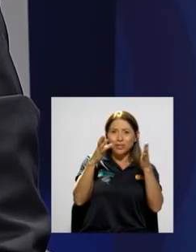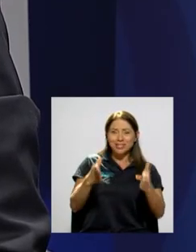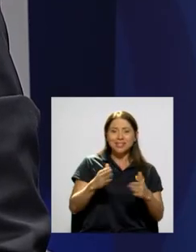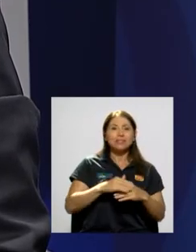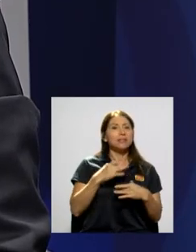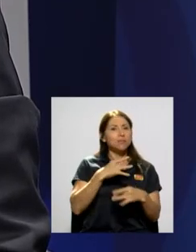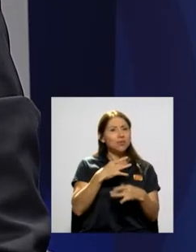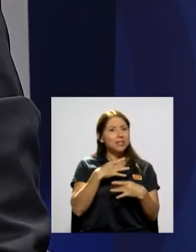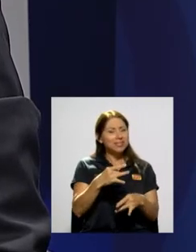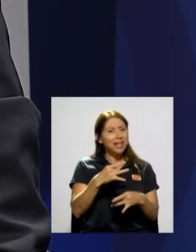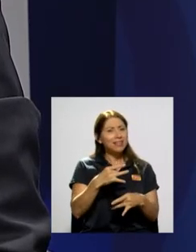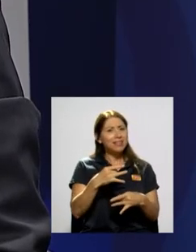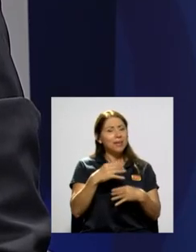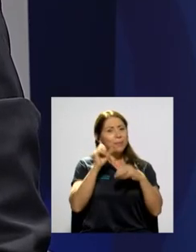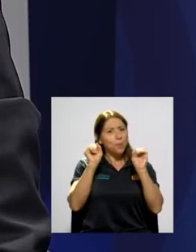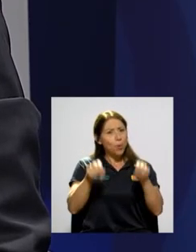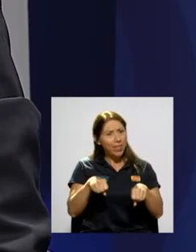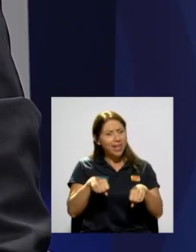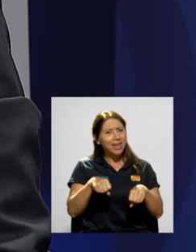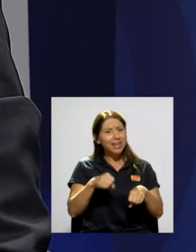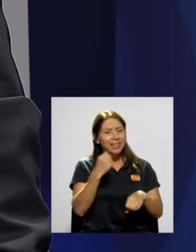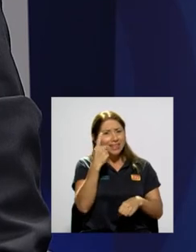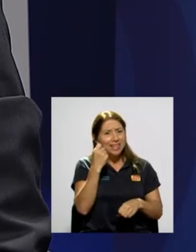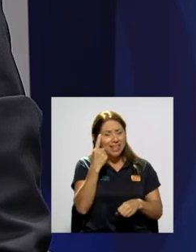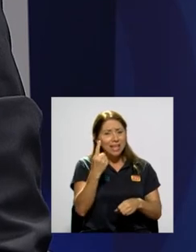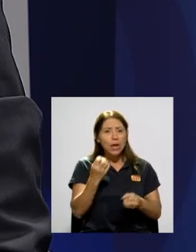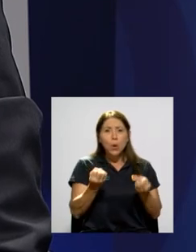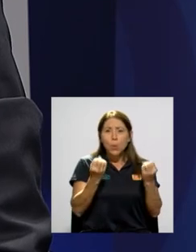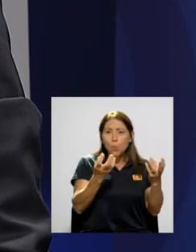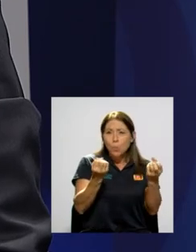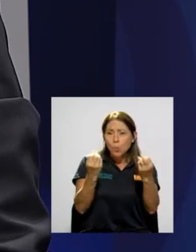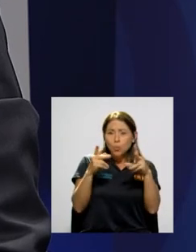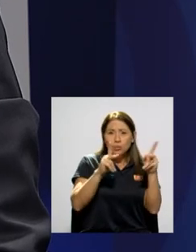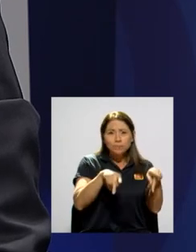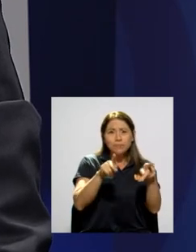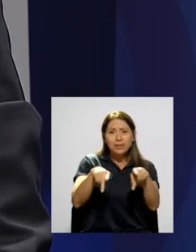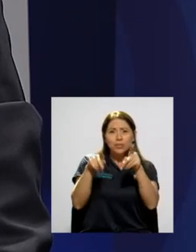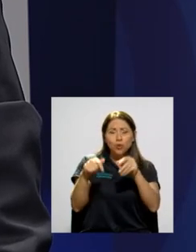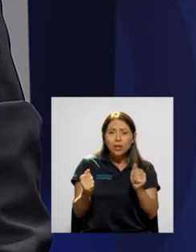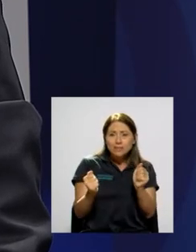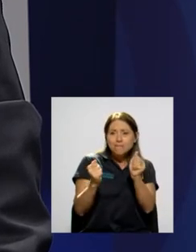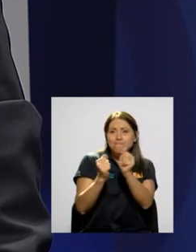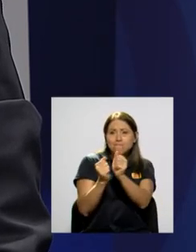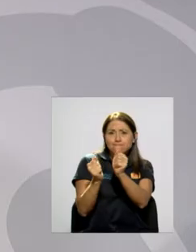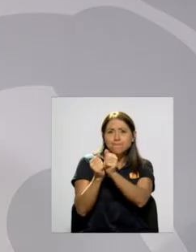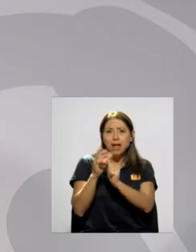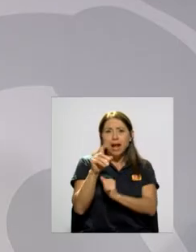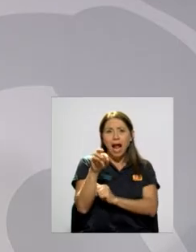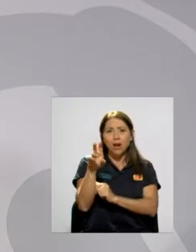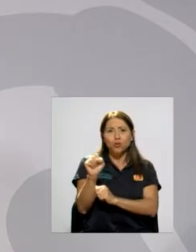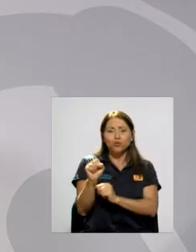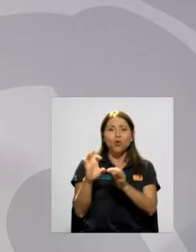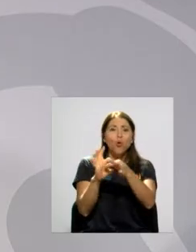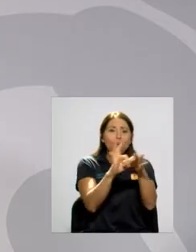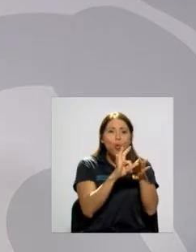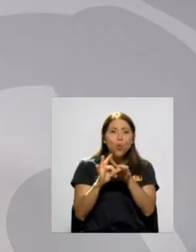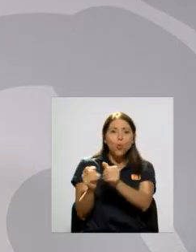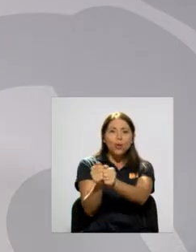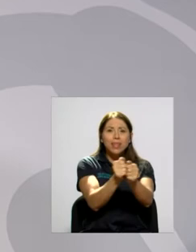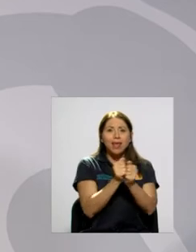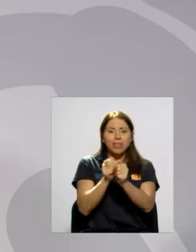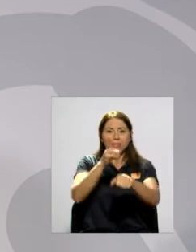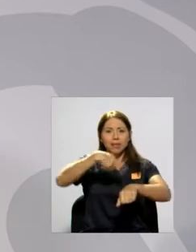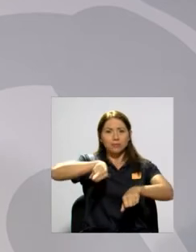hacer esa lectura de la cantidad de personas que han hecho con Carlos Unidad Nacional, que casualmente ha sido como